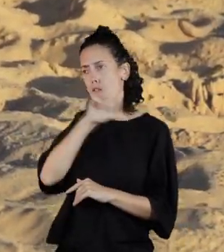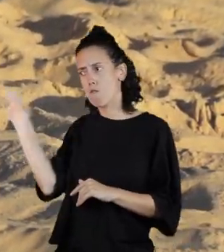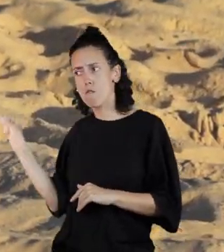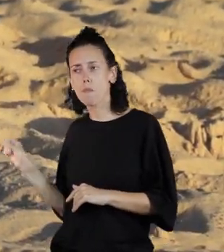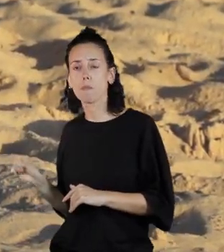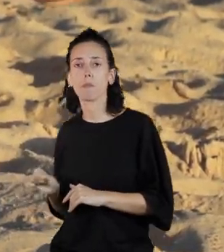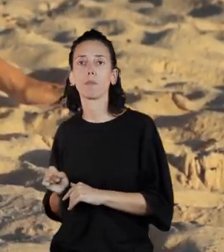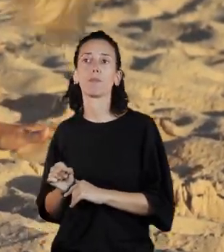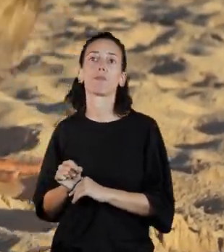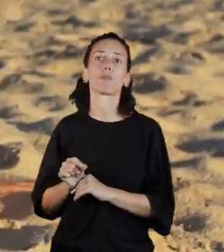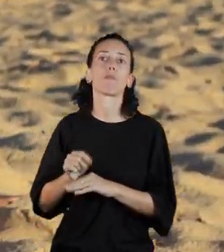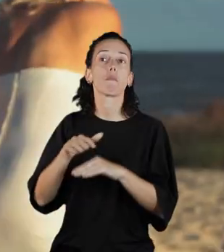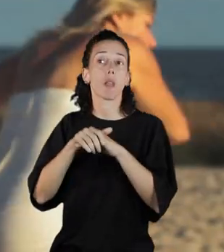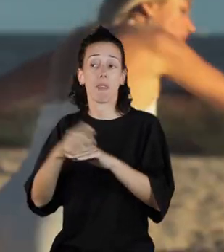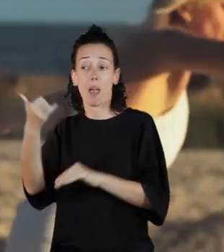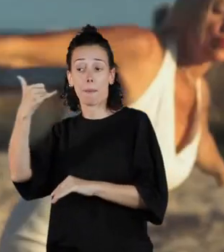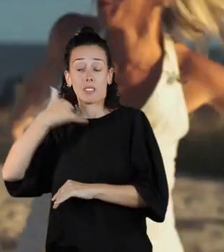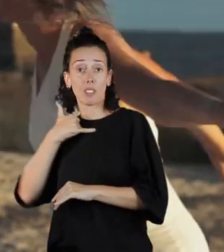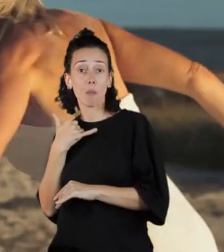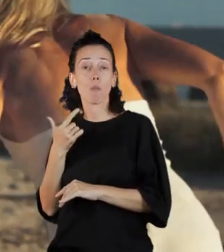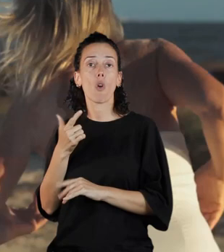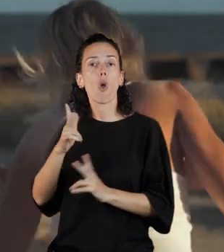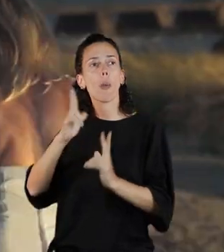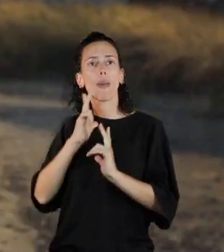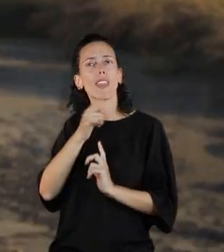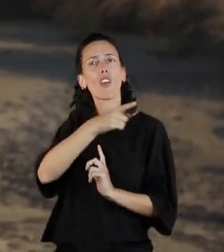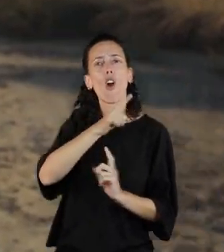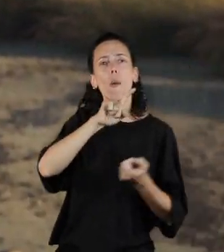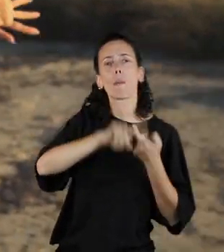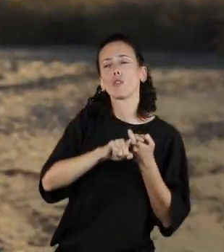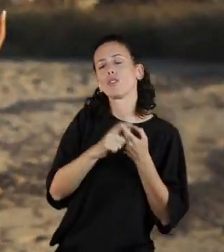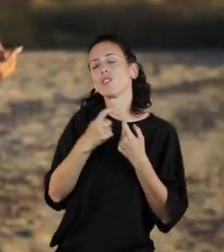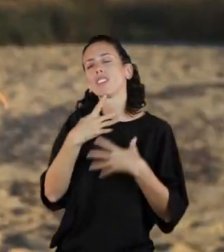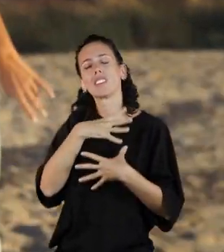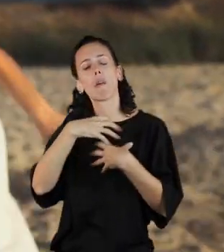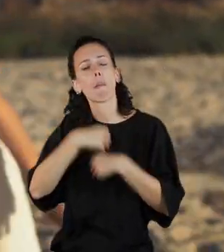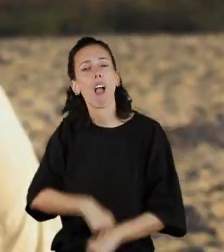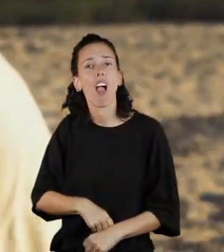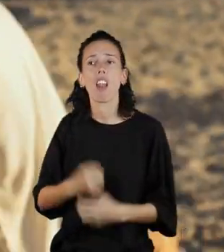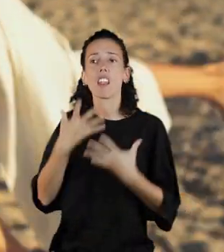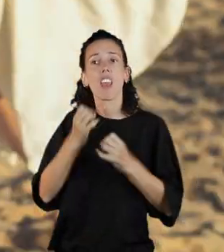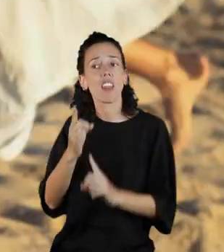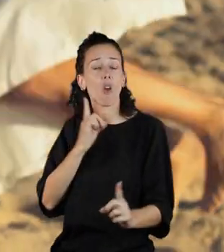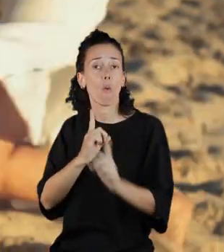Yo me había ido y bueno, y ella se comunicó conmigo diciéndome que él estaba mal, que él quería